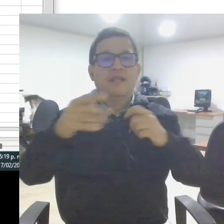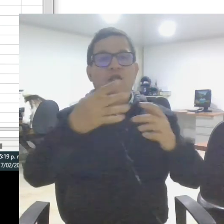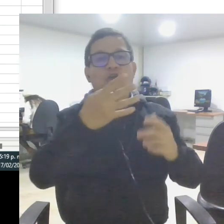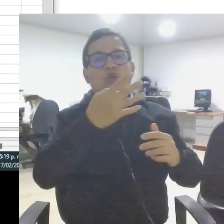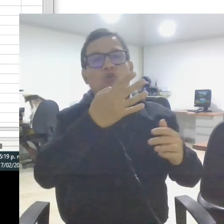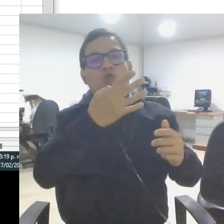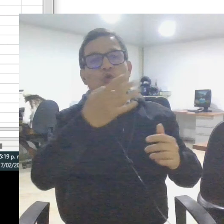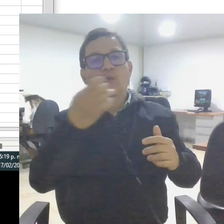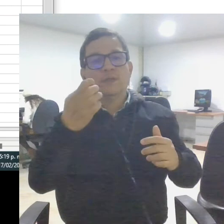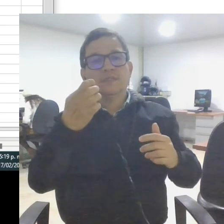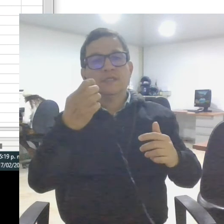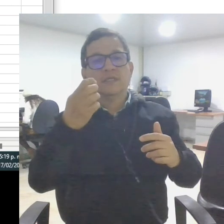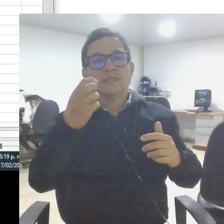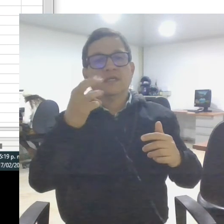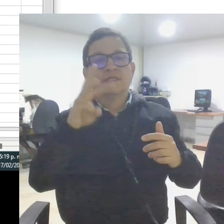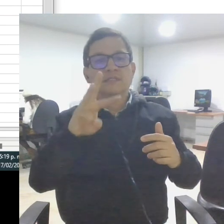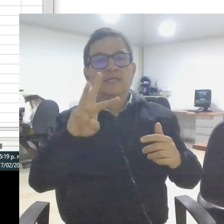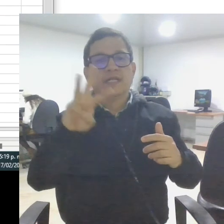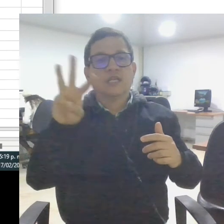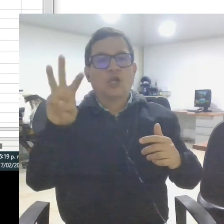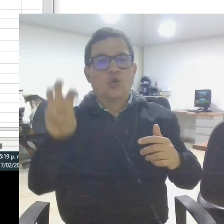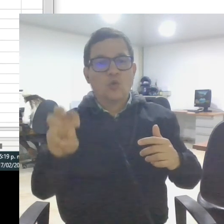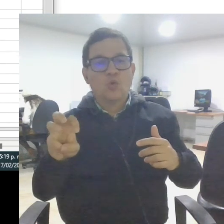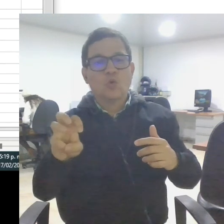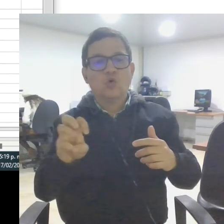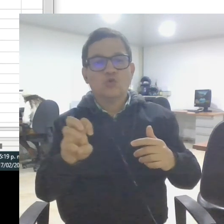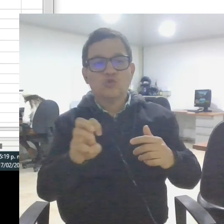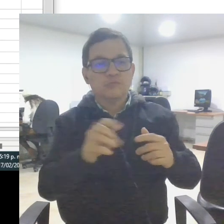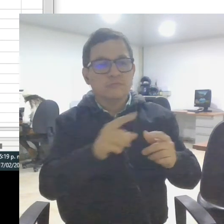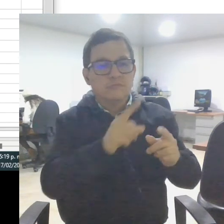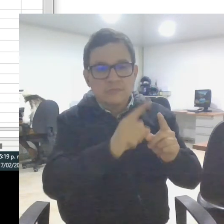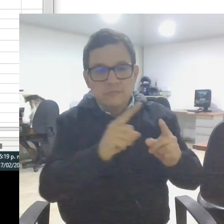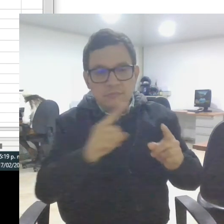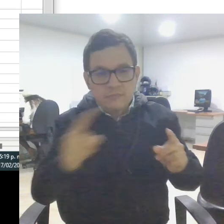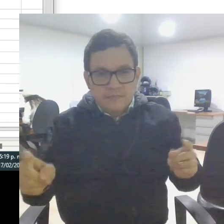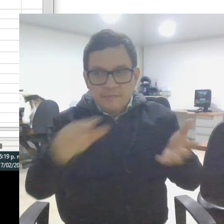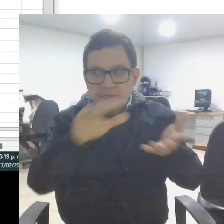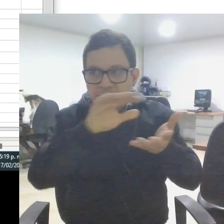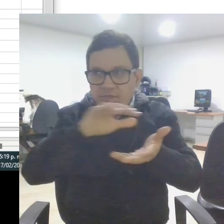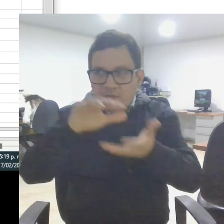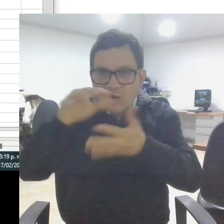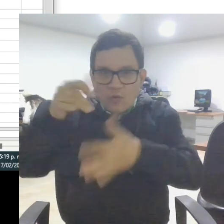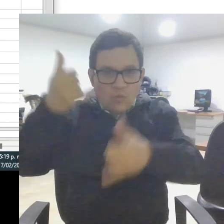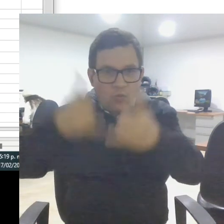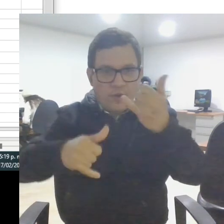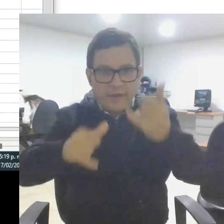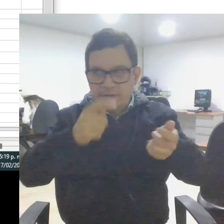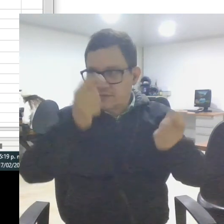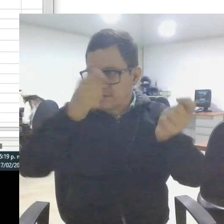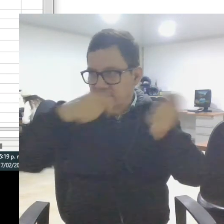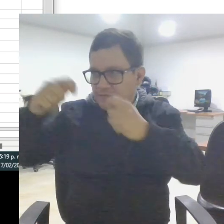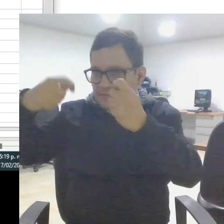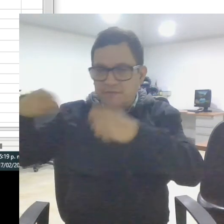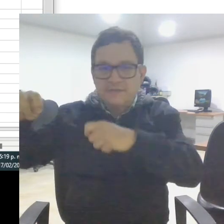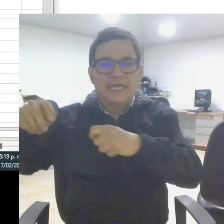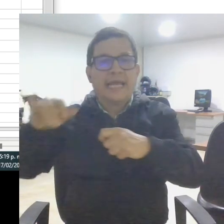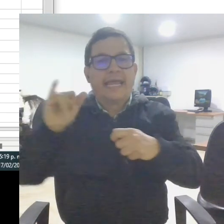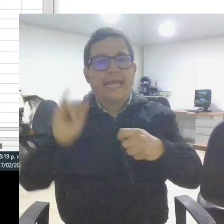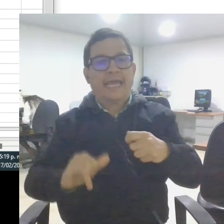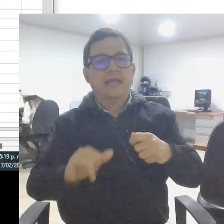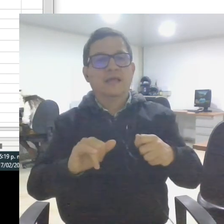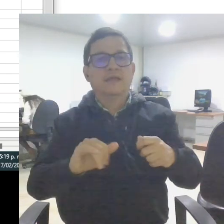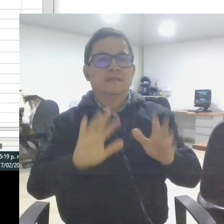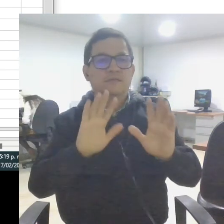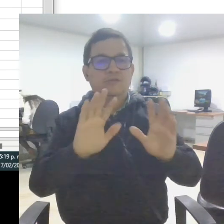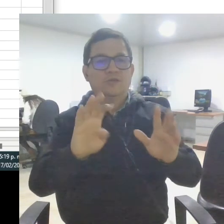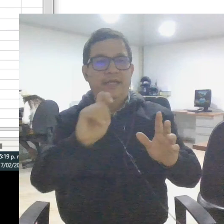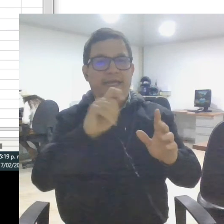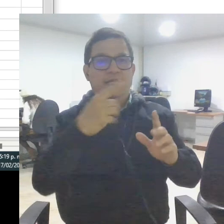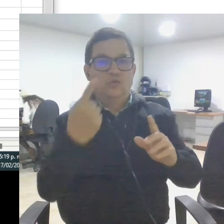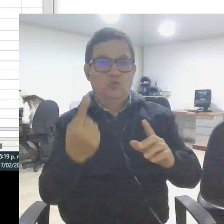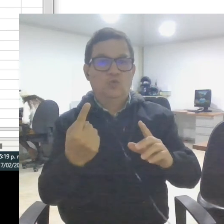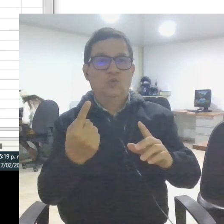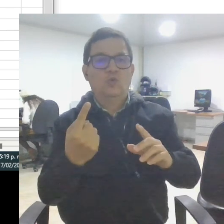unidades, como bien lo dice acá, lo que hemos encontrado, de X1,